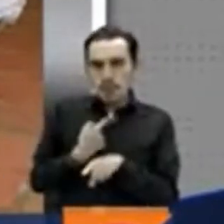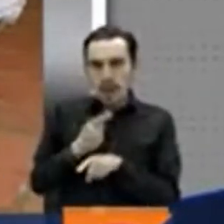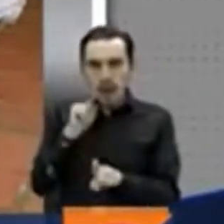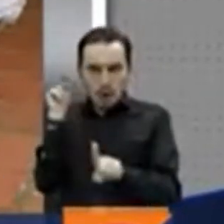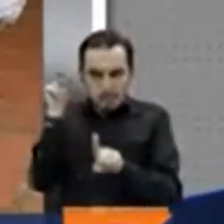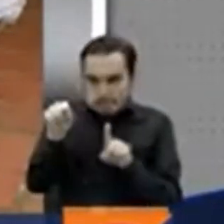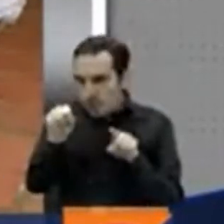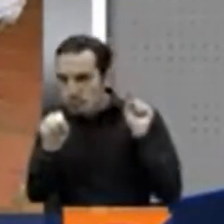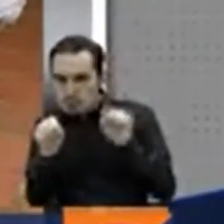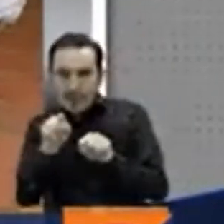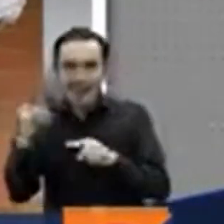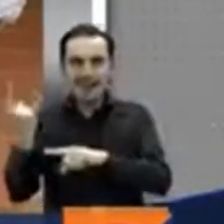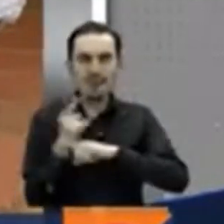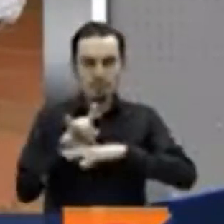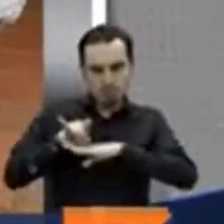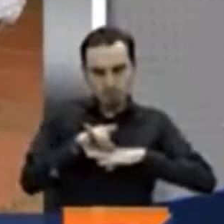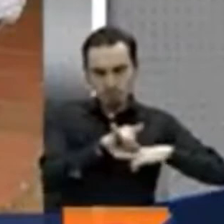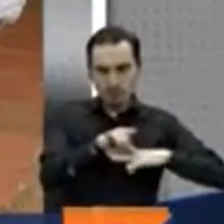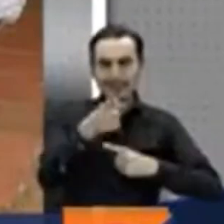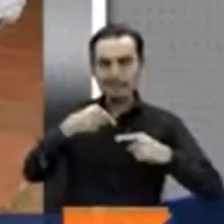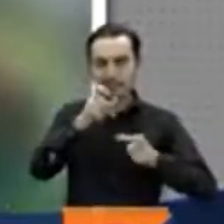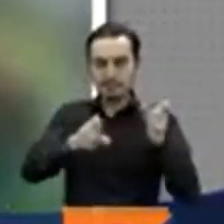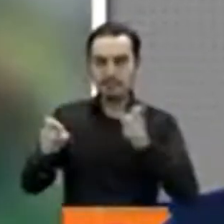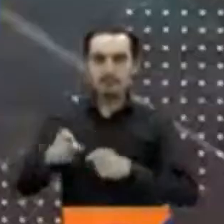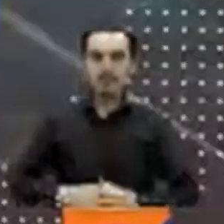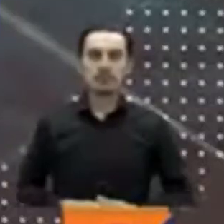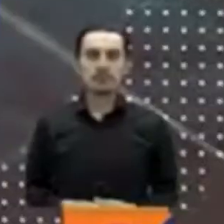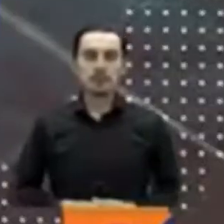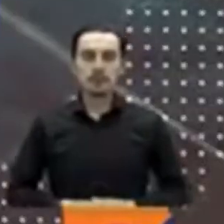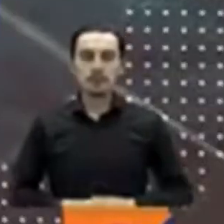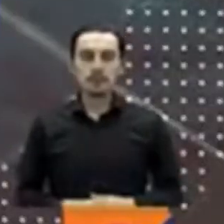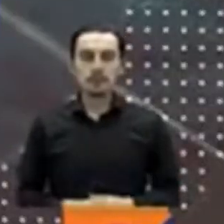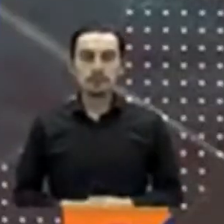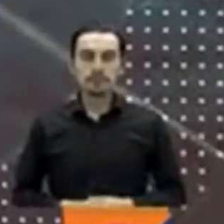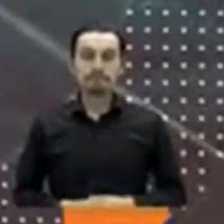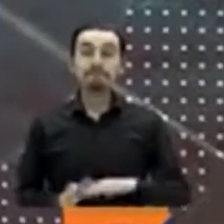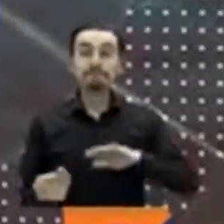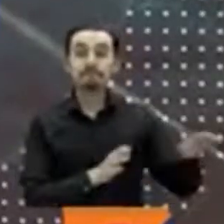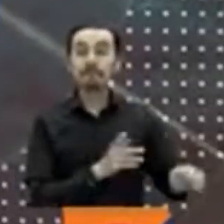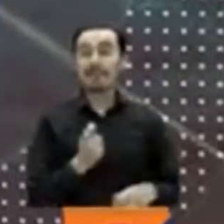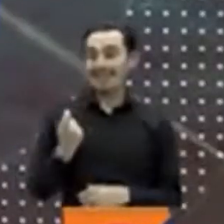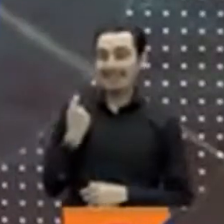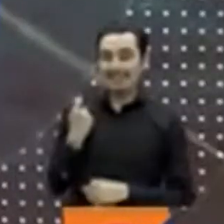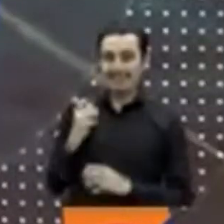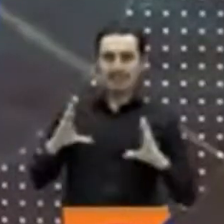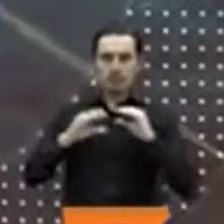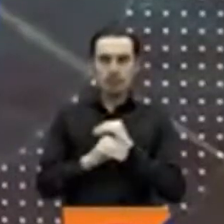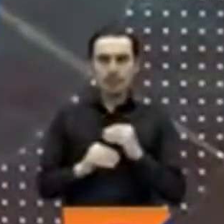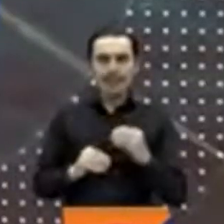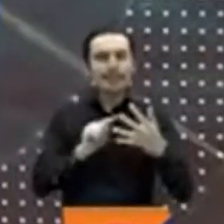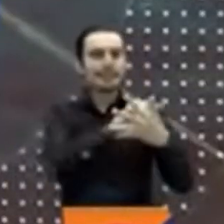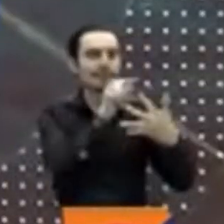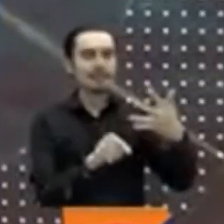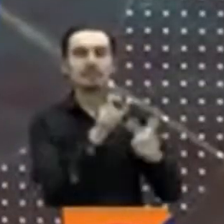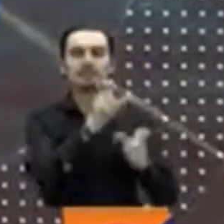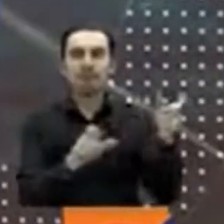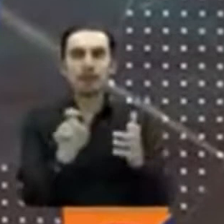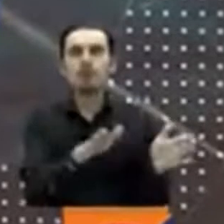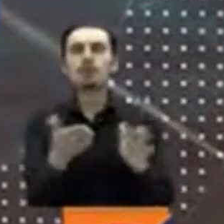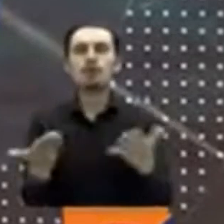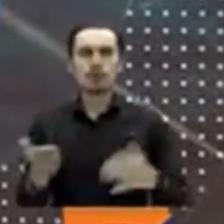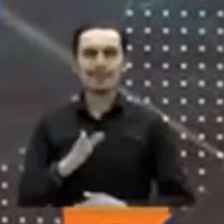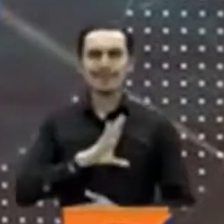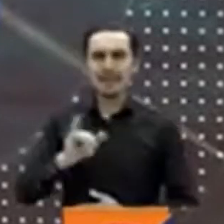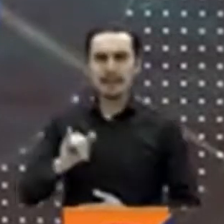atentar contra la fuerza pública y la ciudadanía. En las últimas horas fueron asesinadas 5 personas en Cali. El